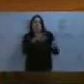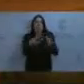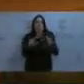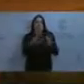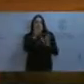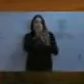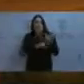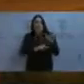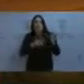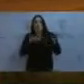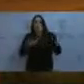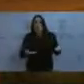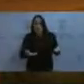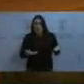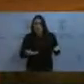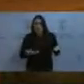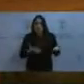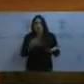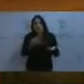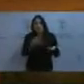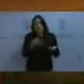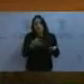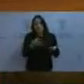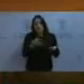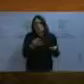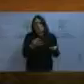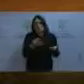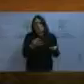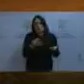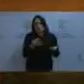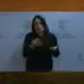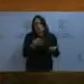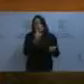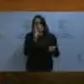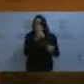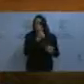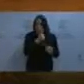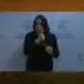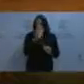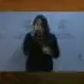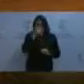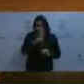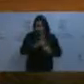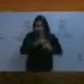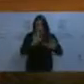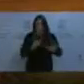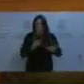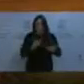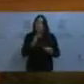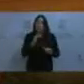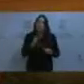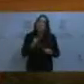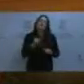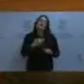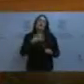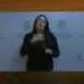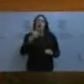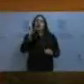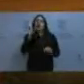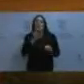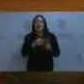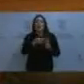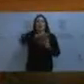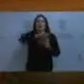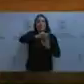lugar estaba, siempre guardando las debidas conveniencias de confidencialidad, y poder ver quién iba por delante o quién